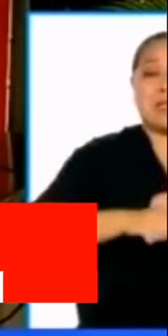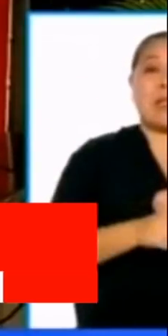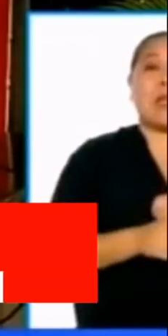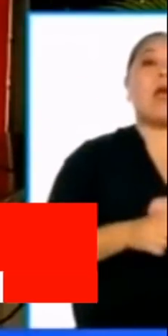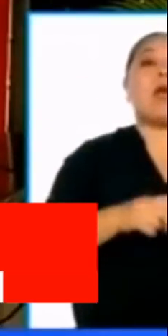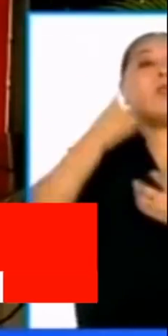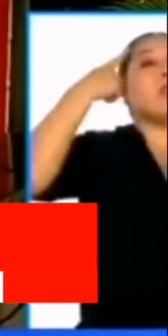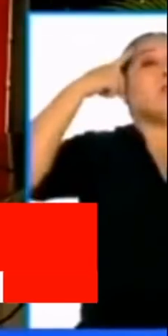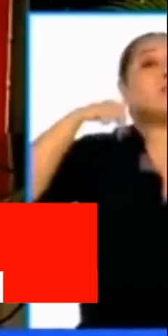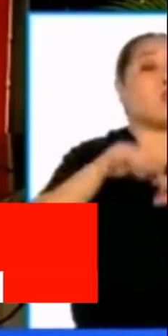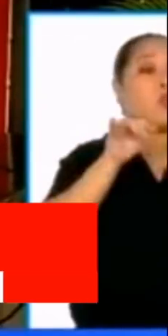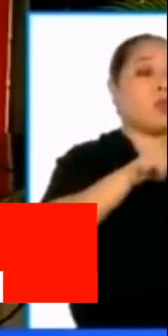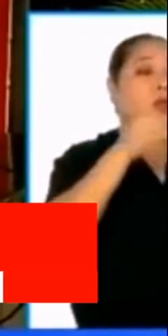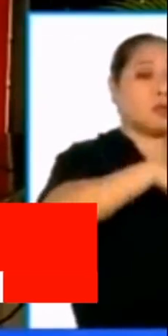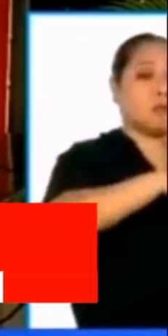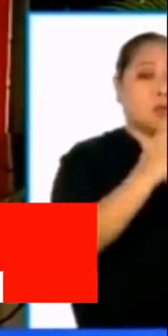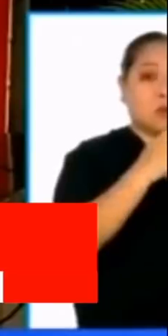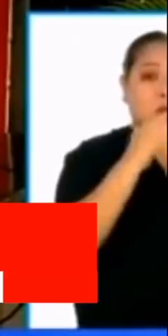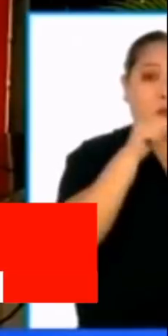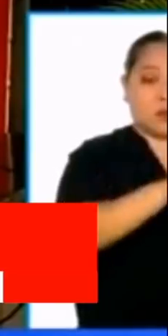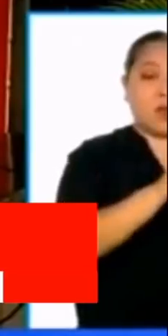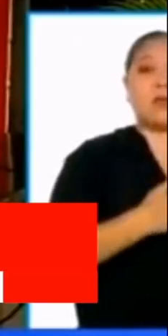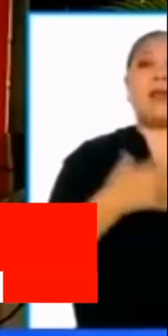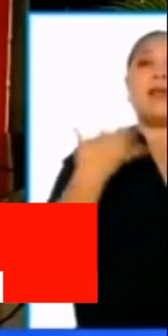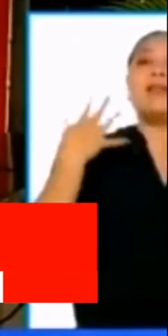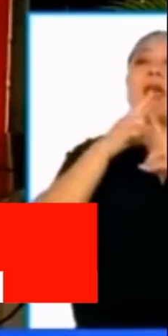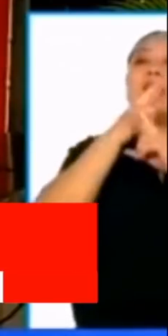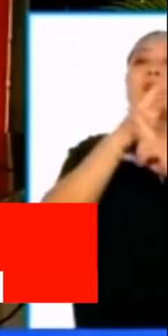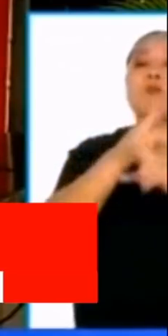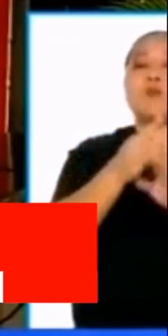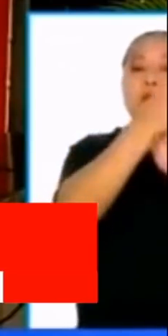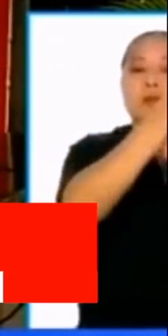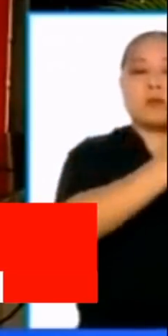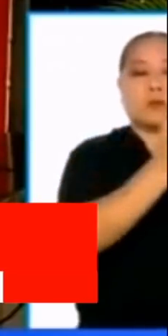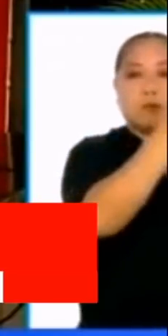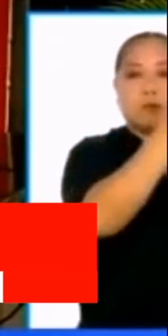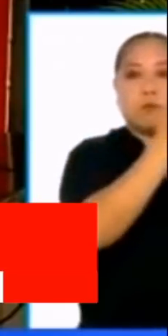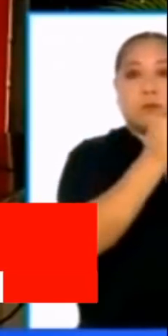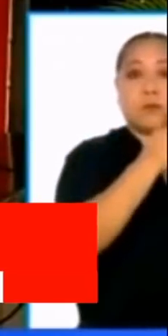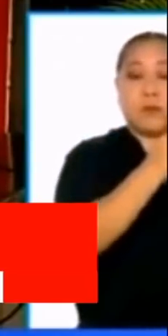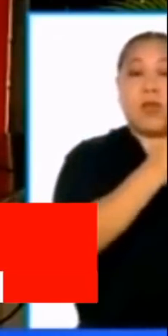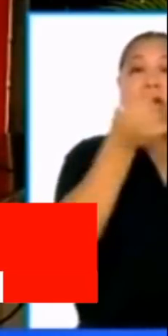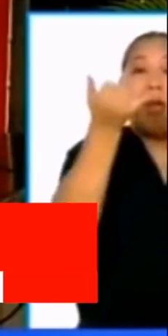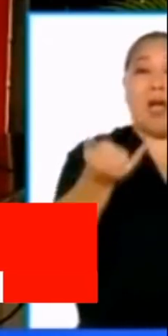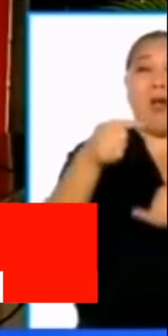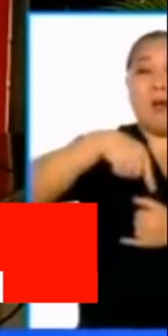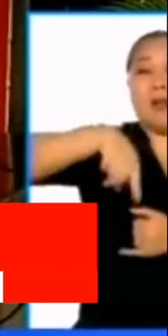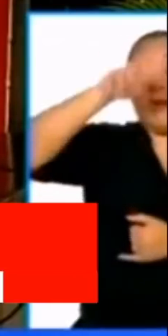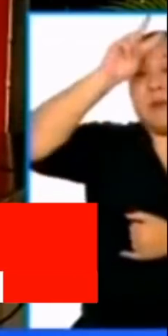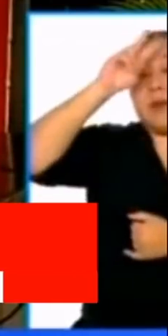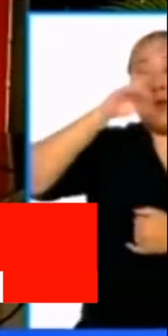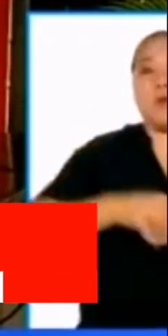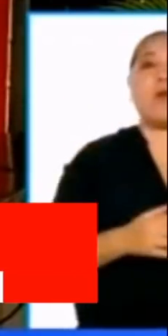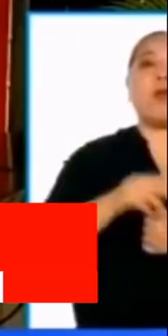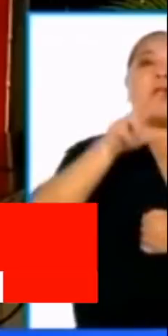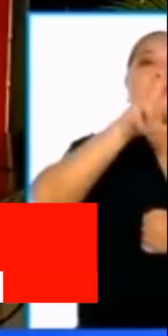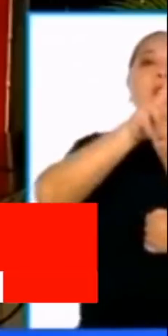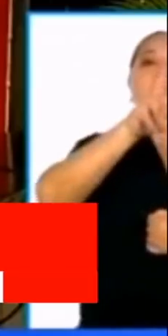esta medida, tenemos como resultado que en este momento en el Perú